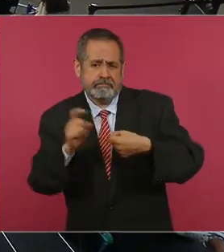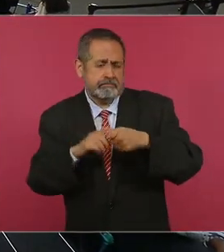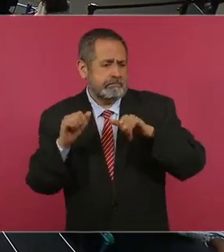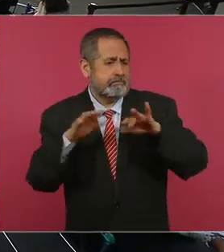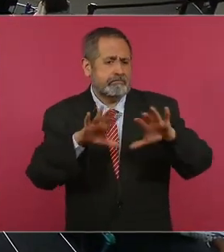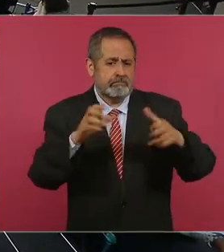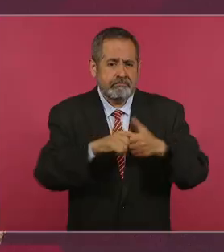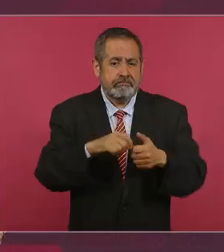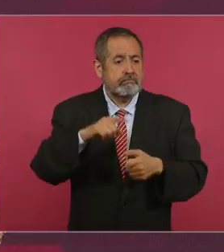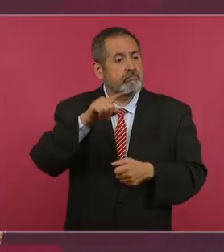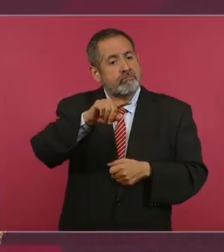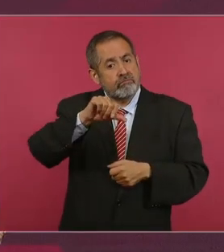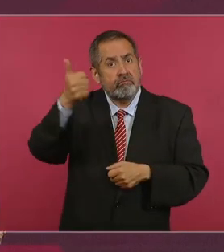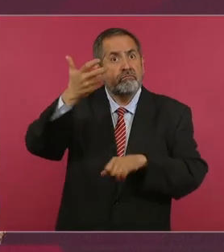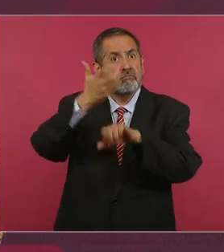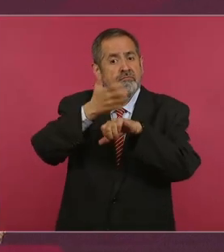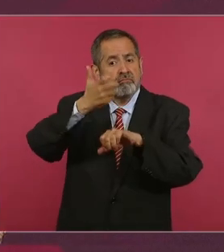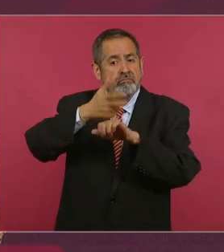remesas.